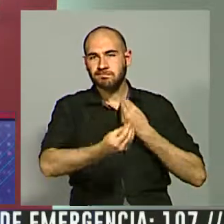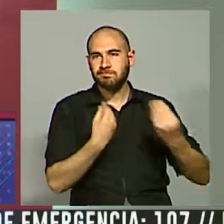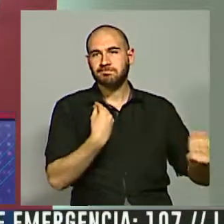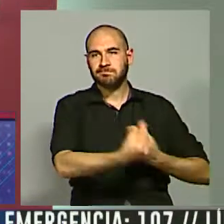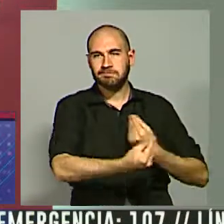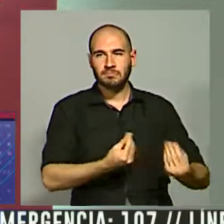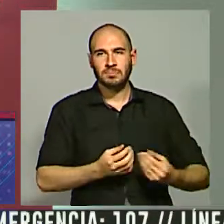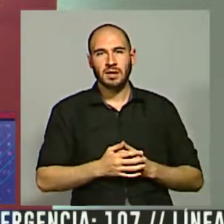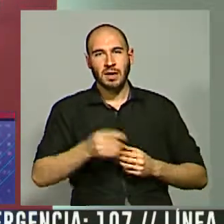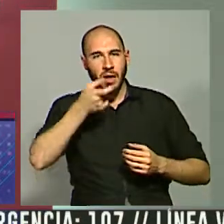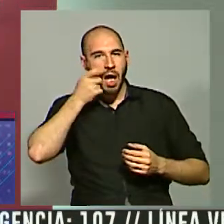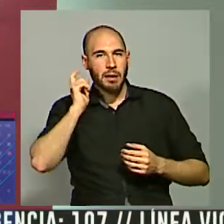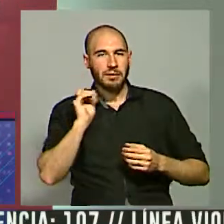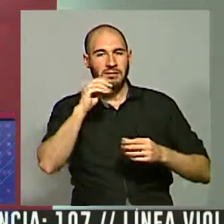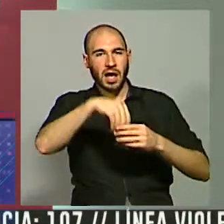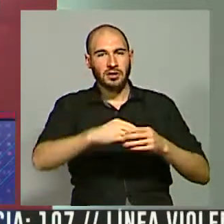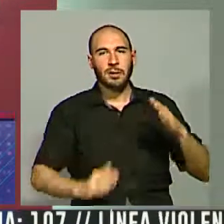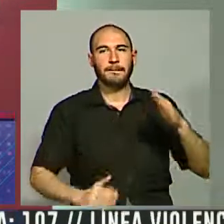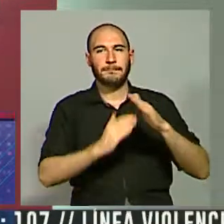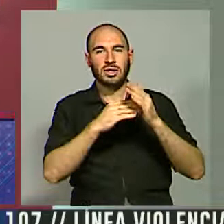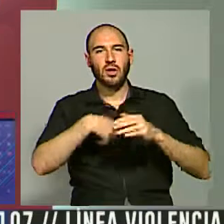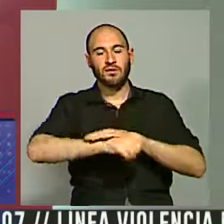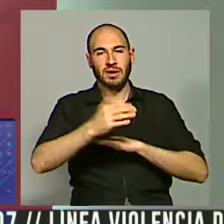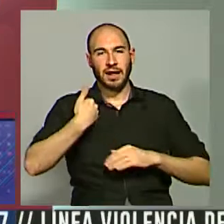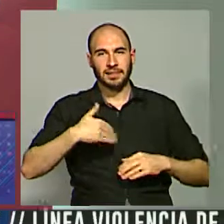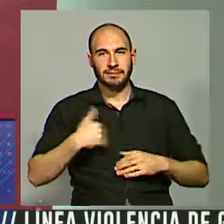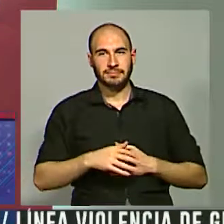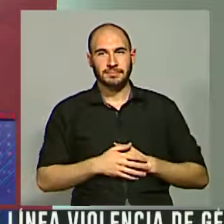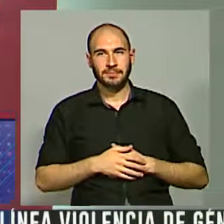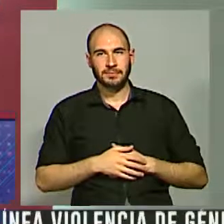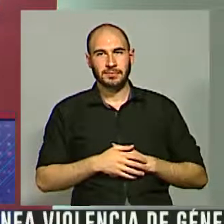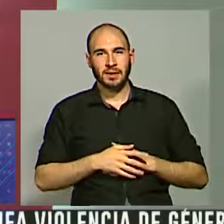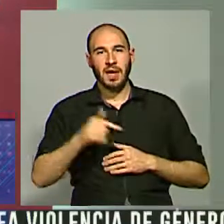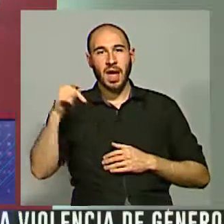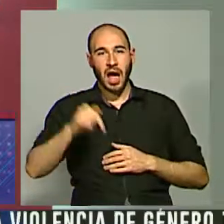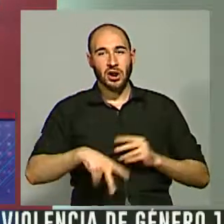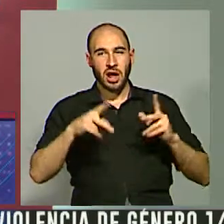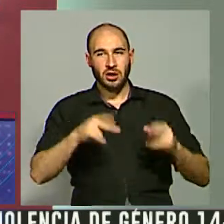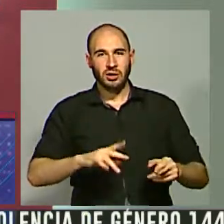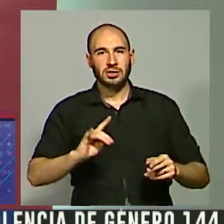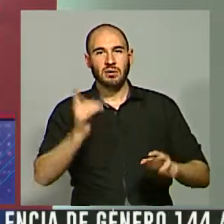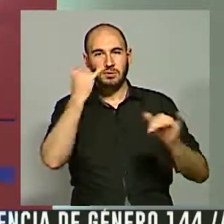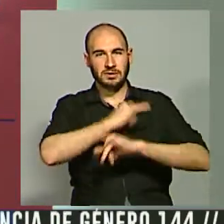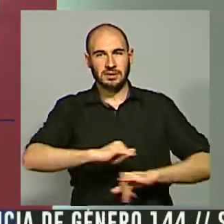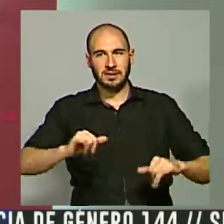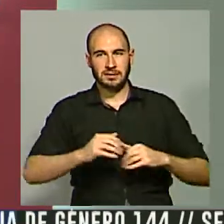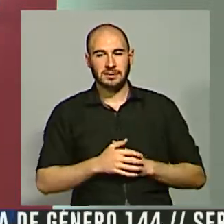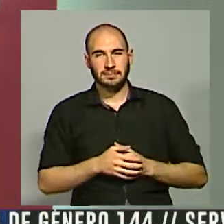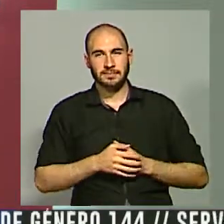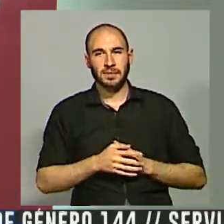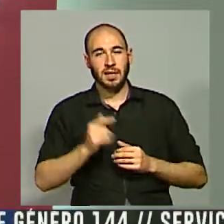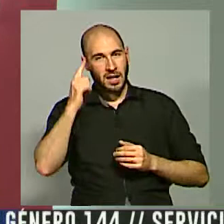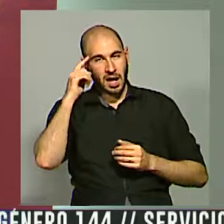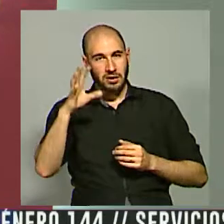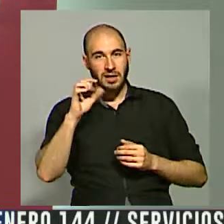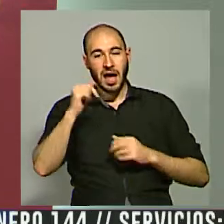van haciendo experiencia en la máxima categoría del fútbol argentino. Es momento de pausa en Unidiversidad Noticias. Te